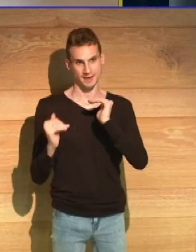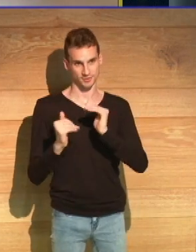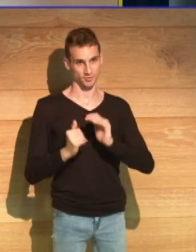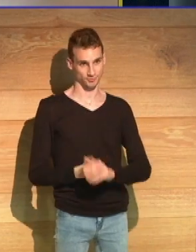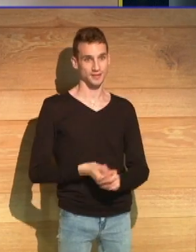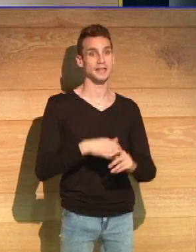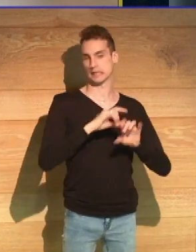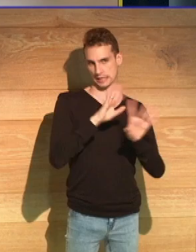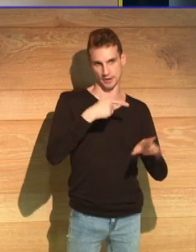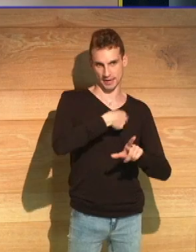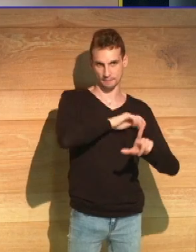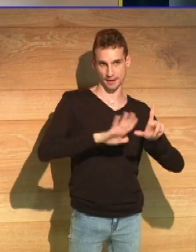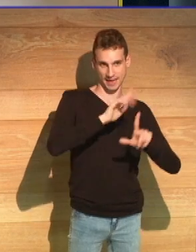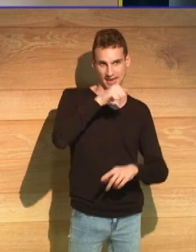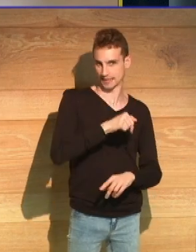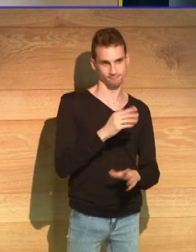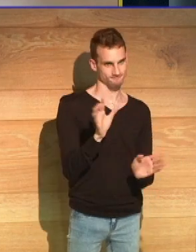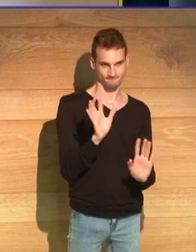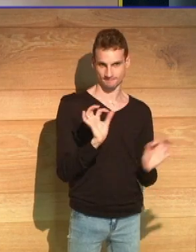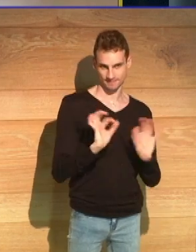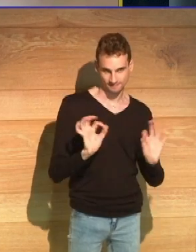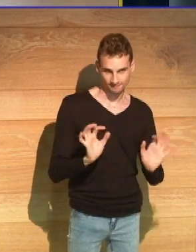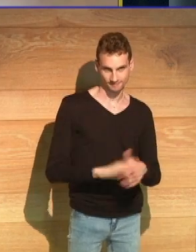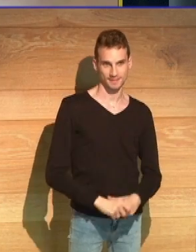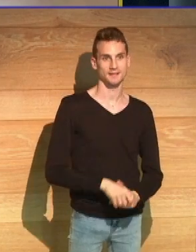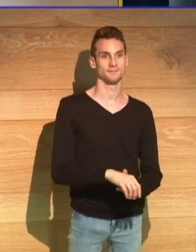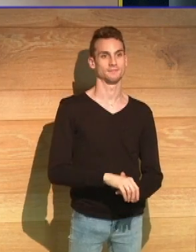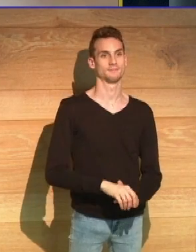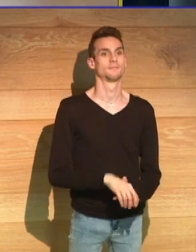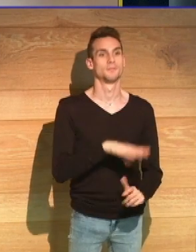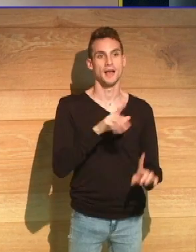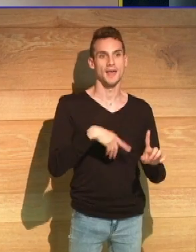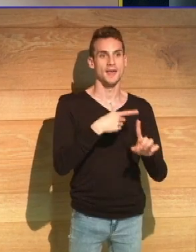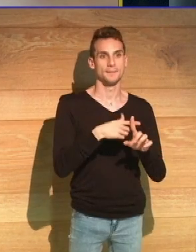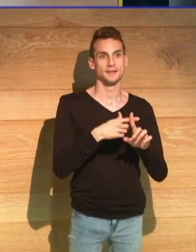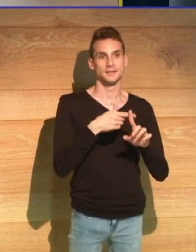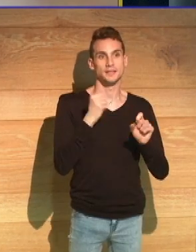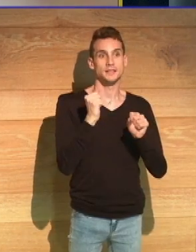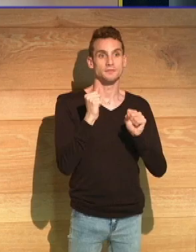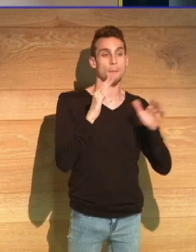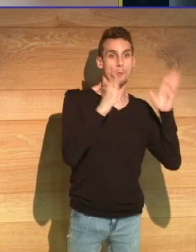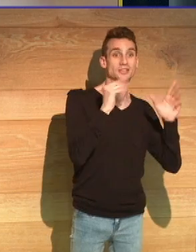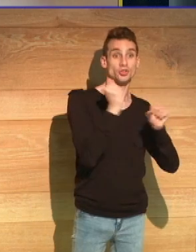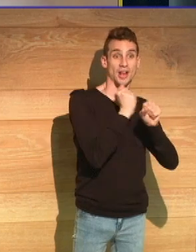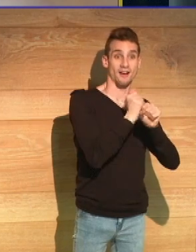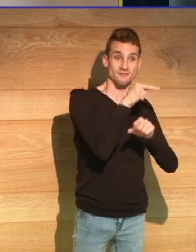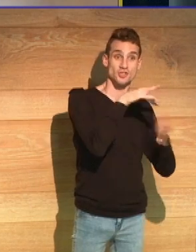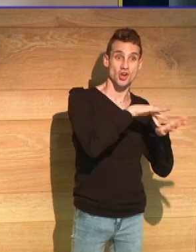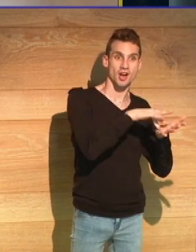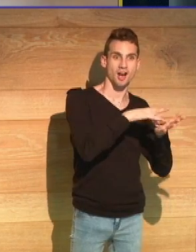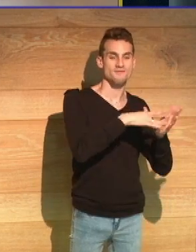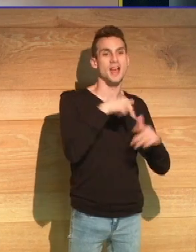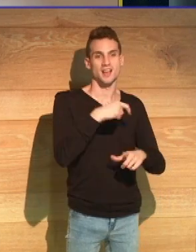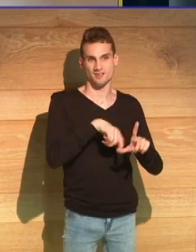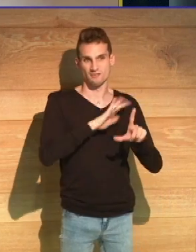en la España en la que, evidentemente, en el tiempo en que se desarrolló parte de su trabajo estaba alejada de estos debates, aunque